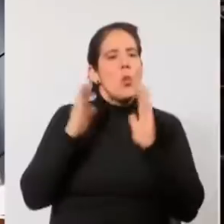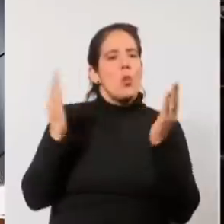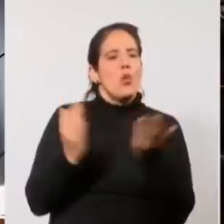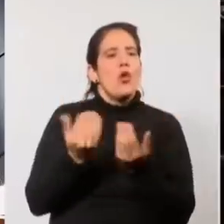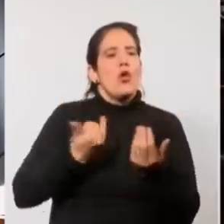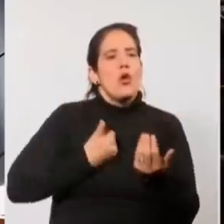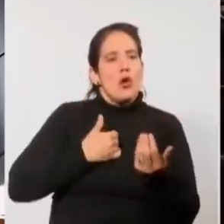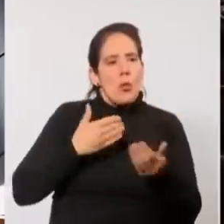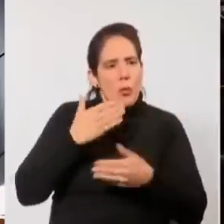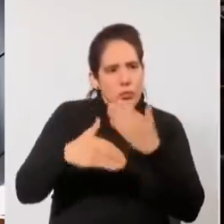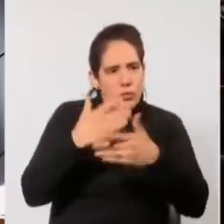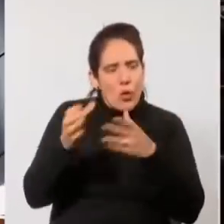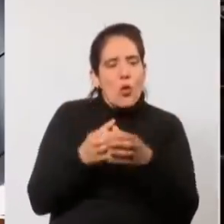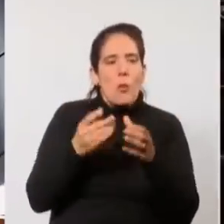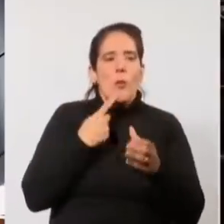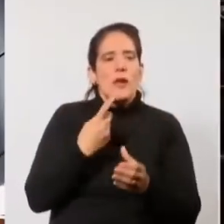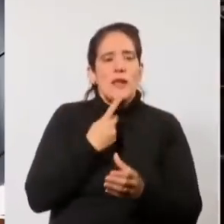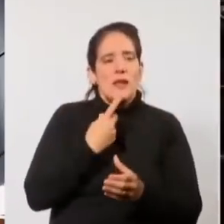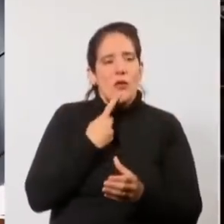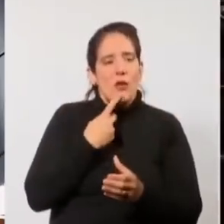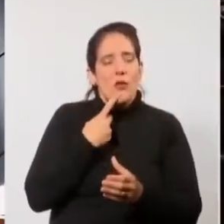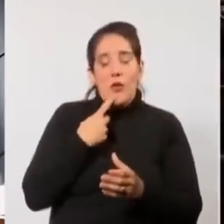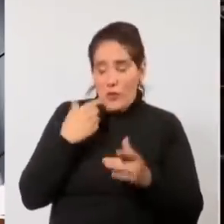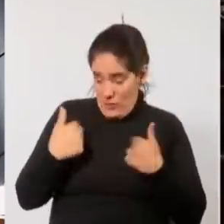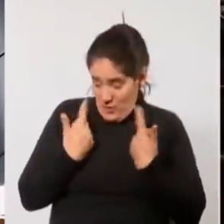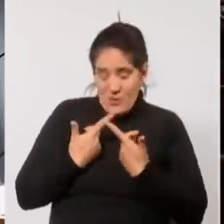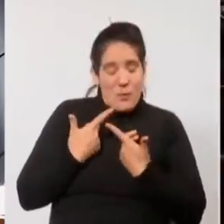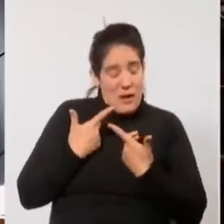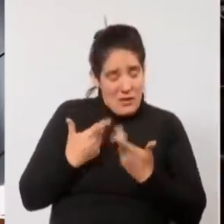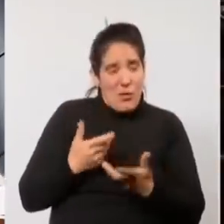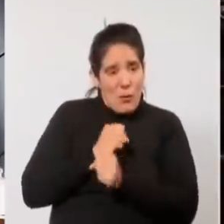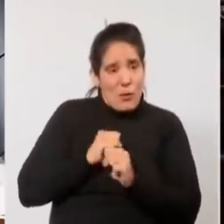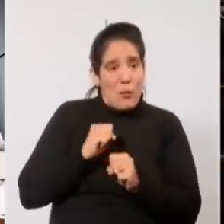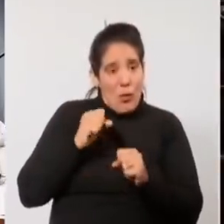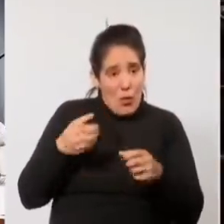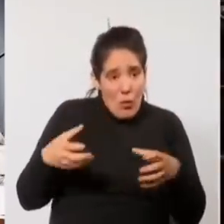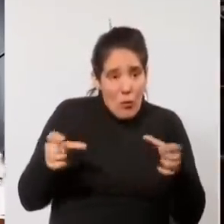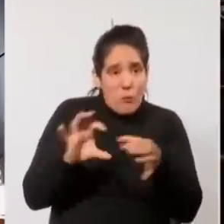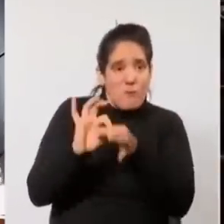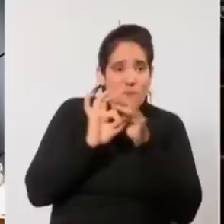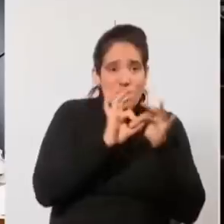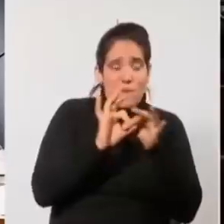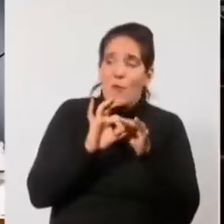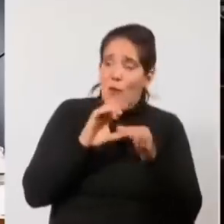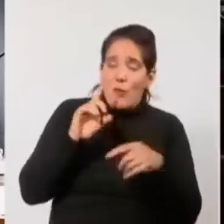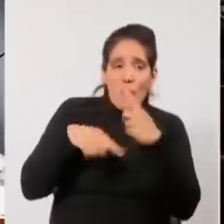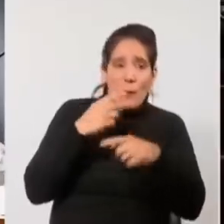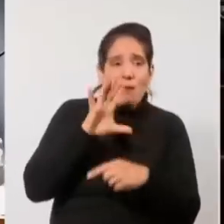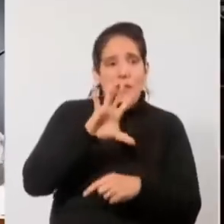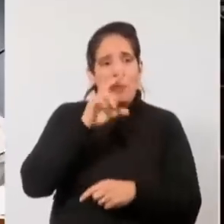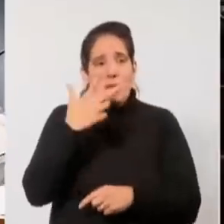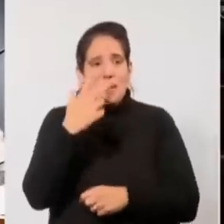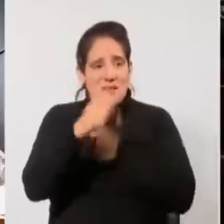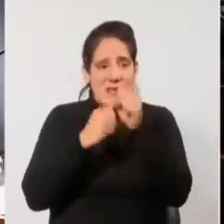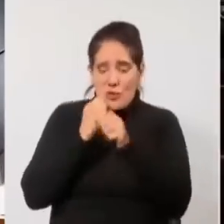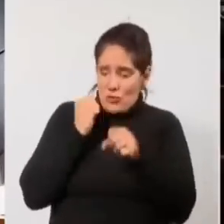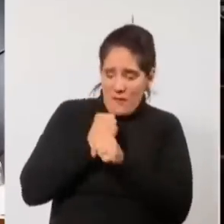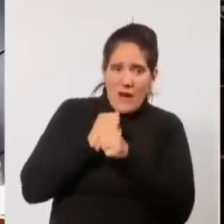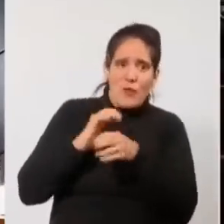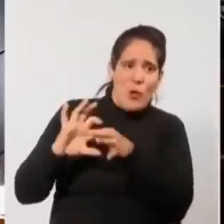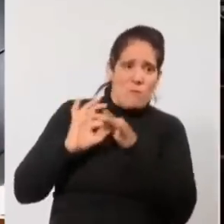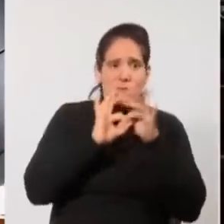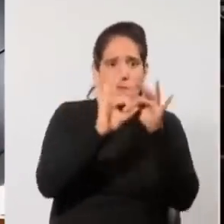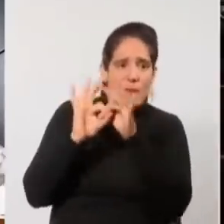cómo funciona una fuerza política, que ha sido lo que nos ha permitido seguir unidos después de 53 años, fuerzas políticas